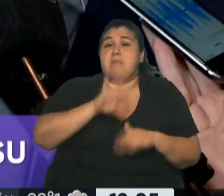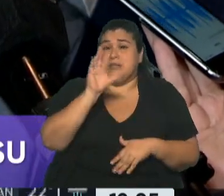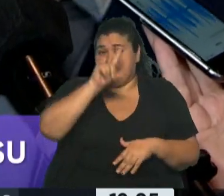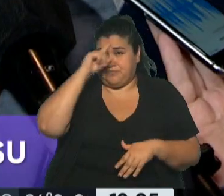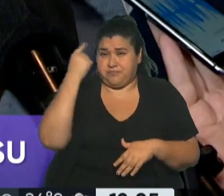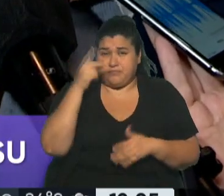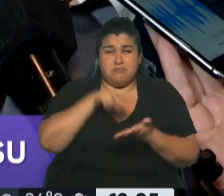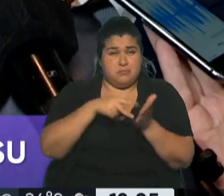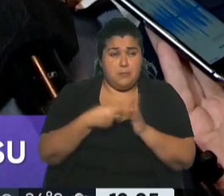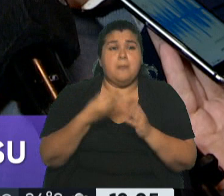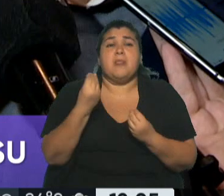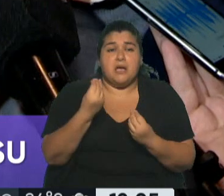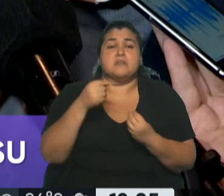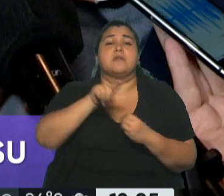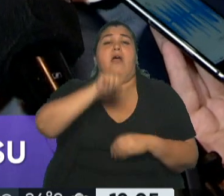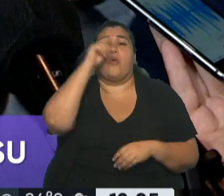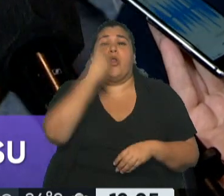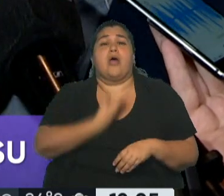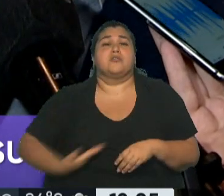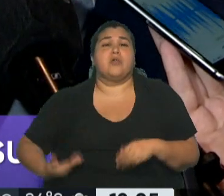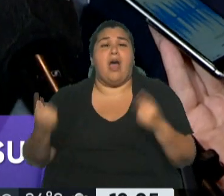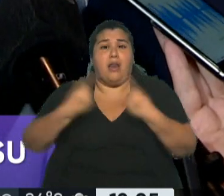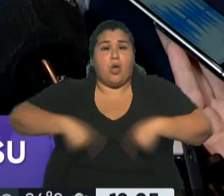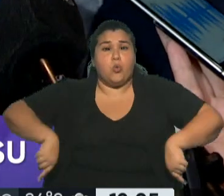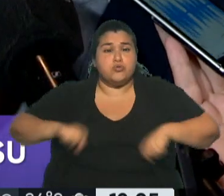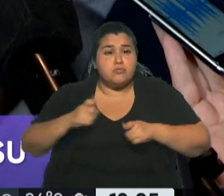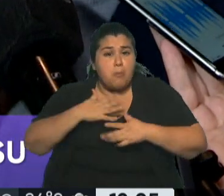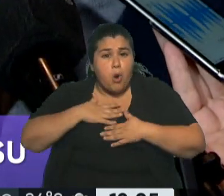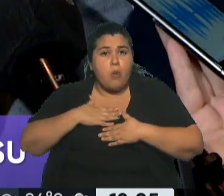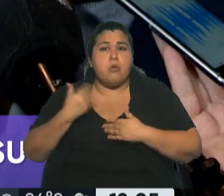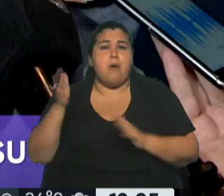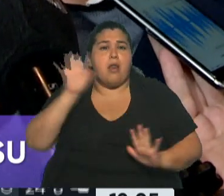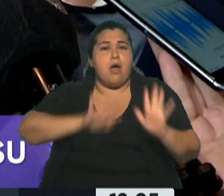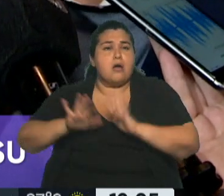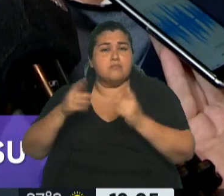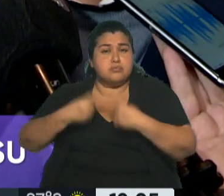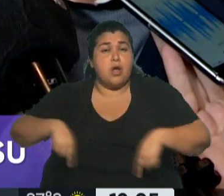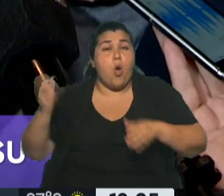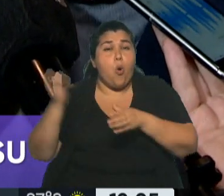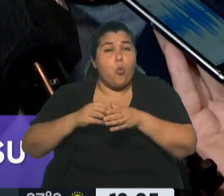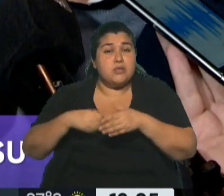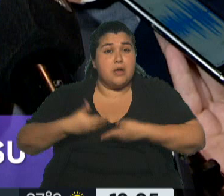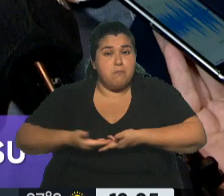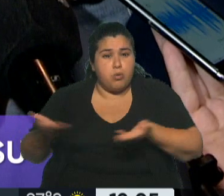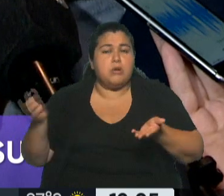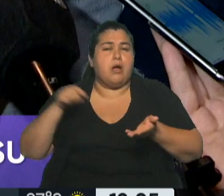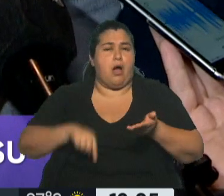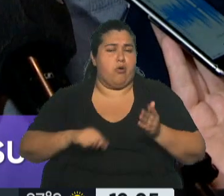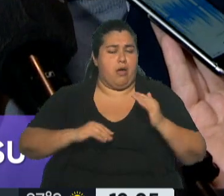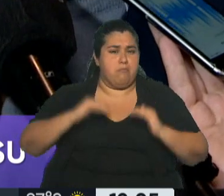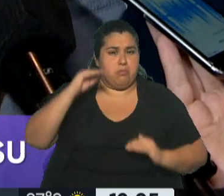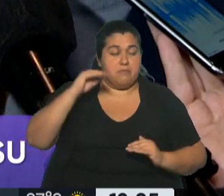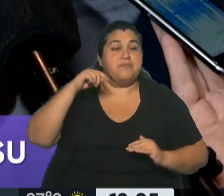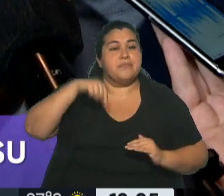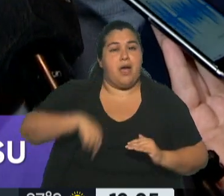conjunto privando al Estado Nacional de recursos necesarios para el ordenamiento de las cuentas públicas en los considerandos el decreto